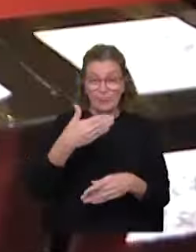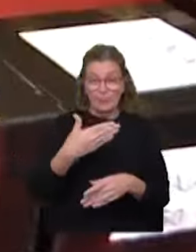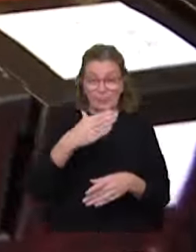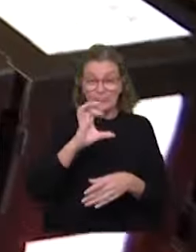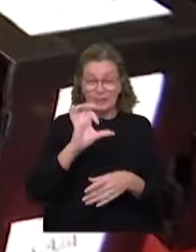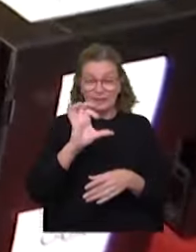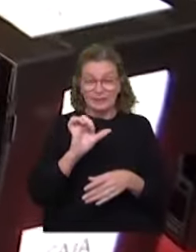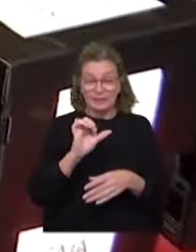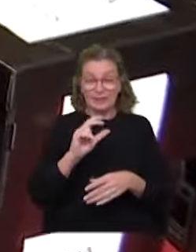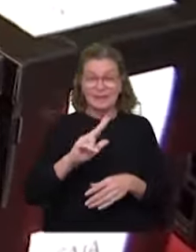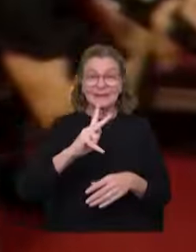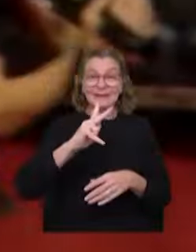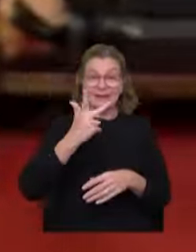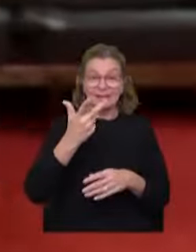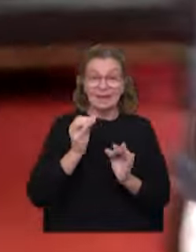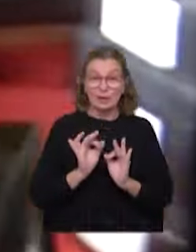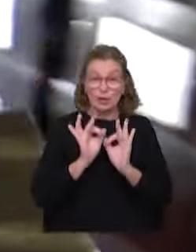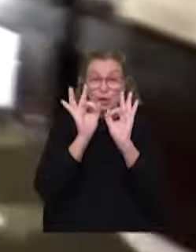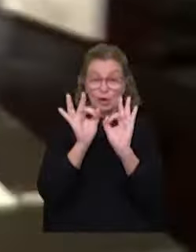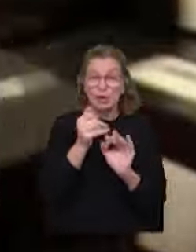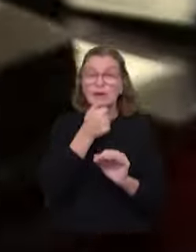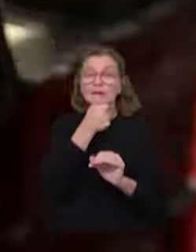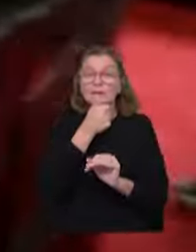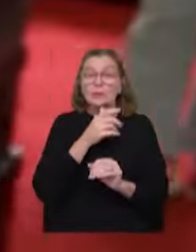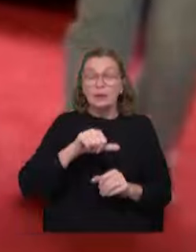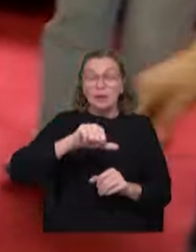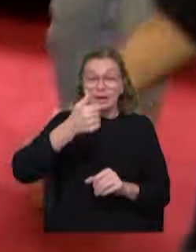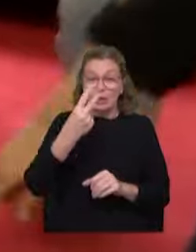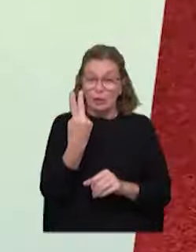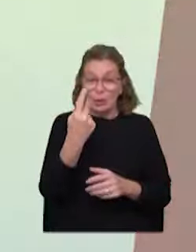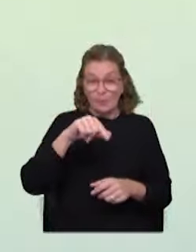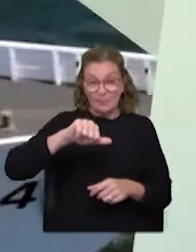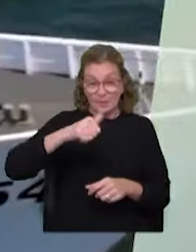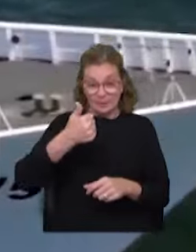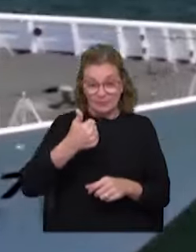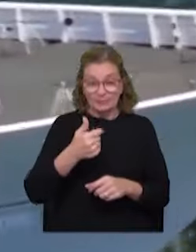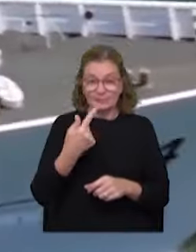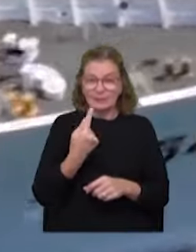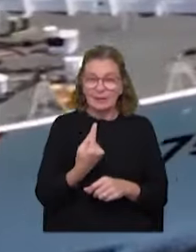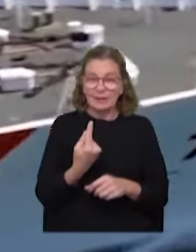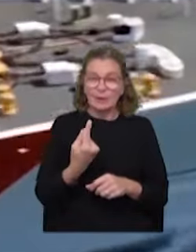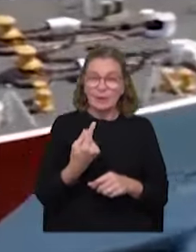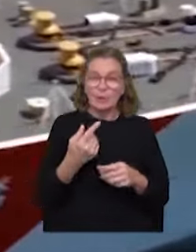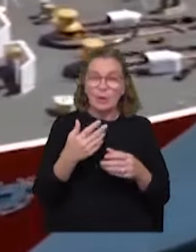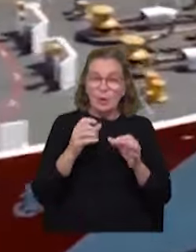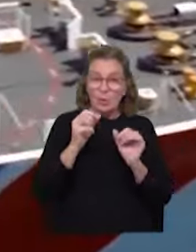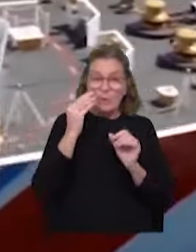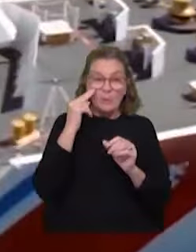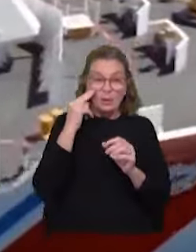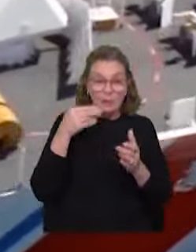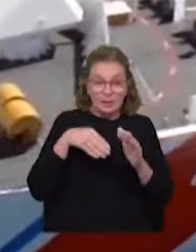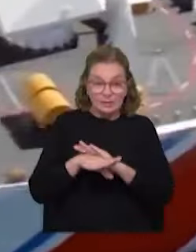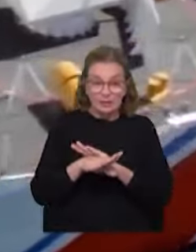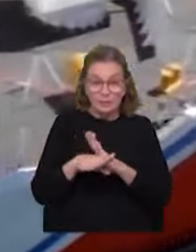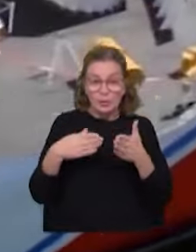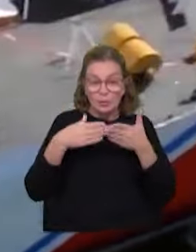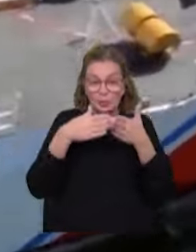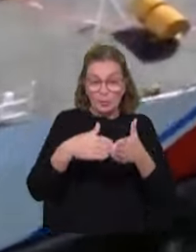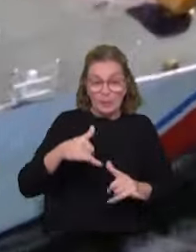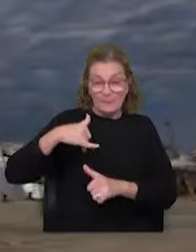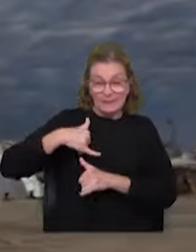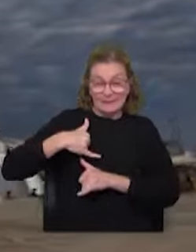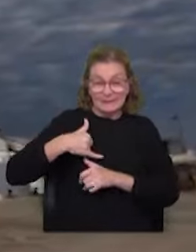social el tercero que logra en su y habiendo ganado los dos primeros al escándalo por el ingreso sin permiso de un buque militar de